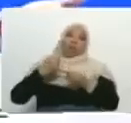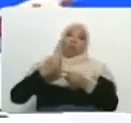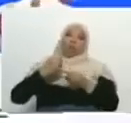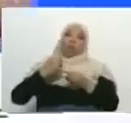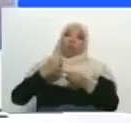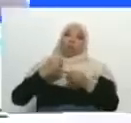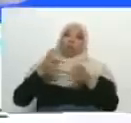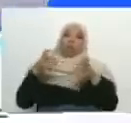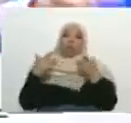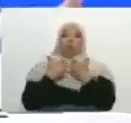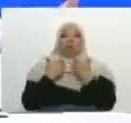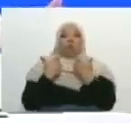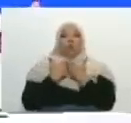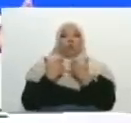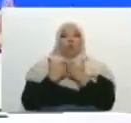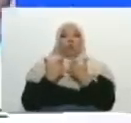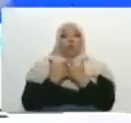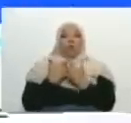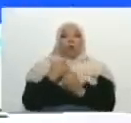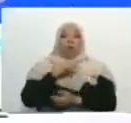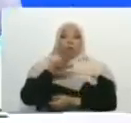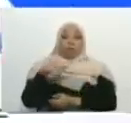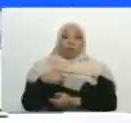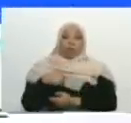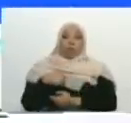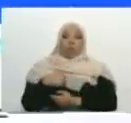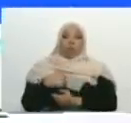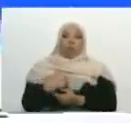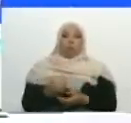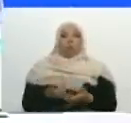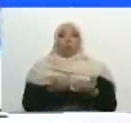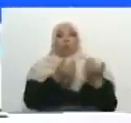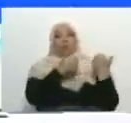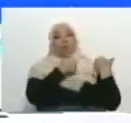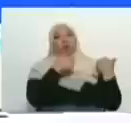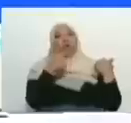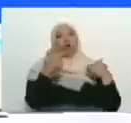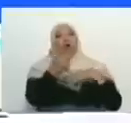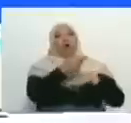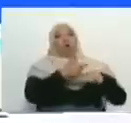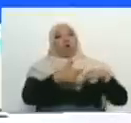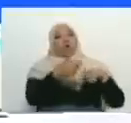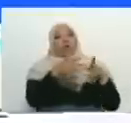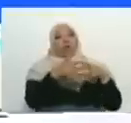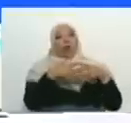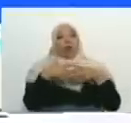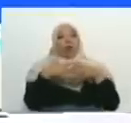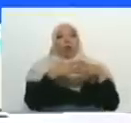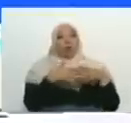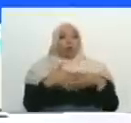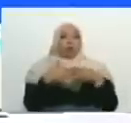crimen organizado de la manera más sofisticada, dirigido por el gobierno de los Estados Unidos.